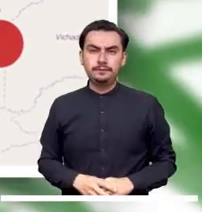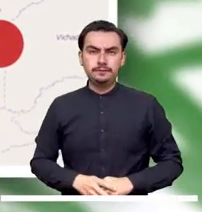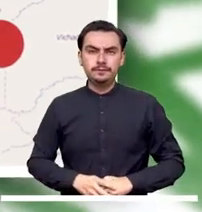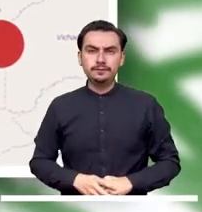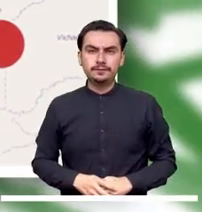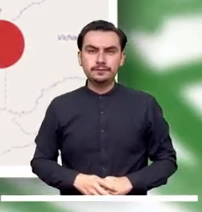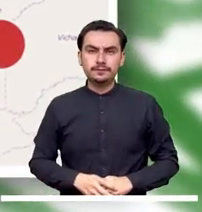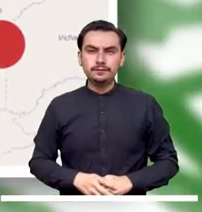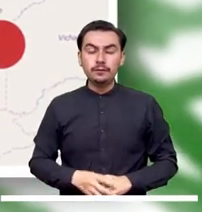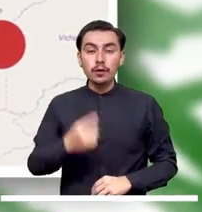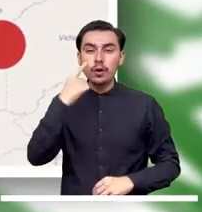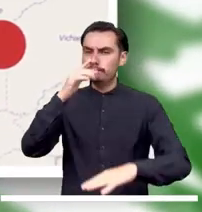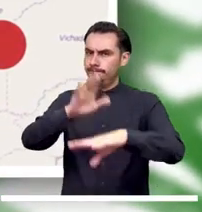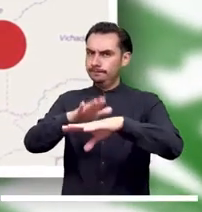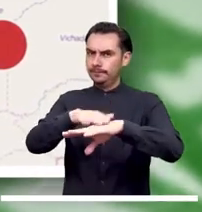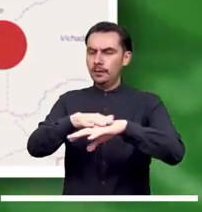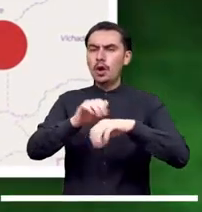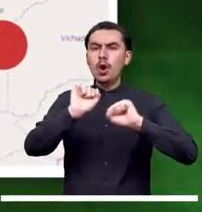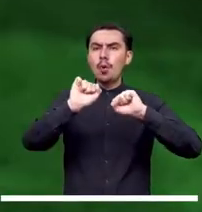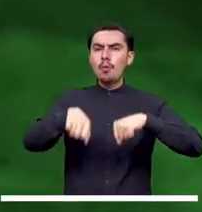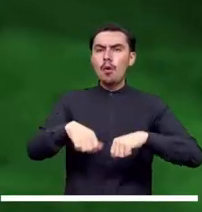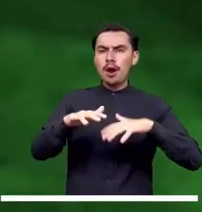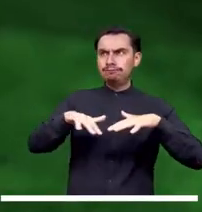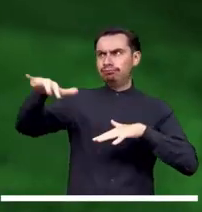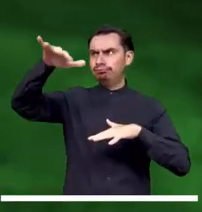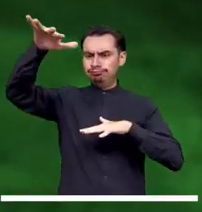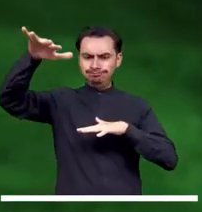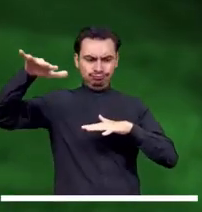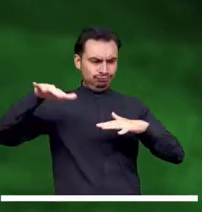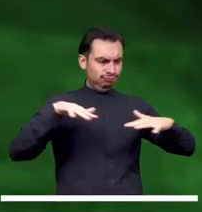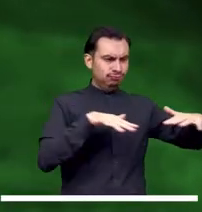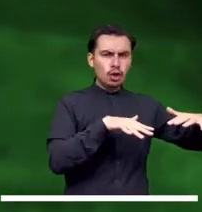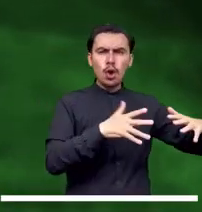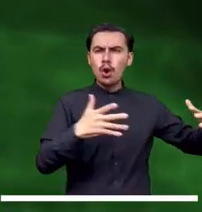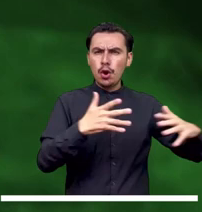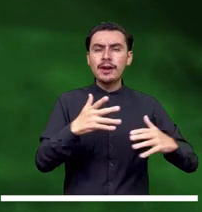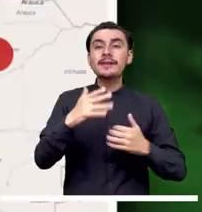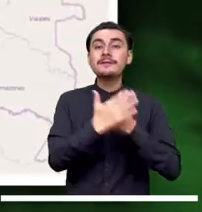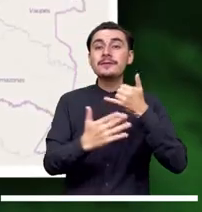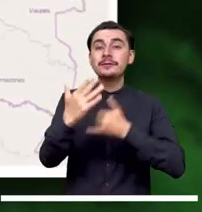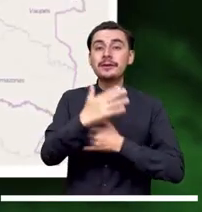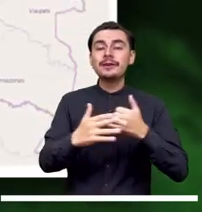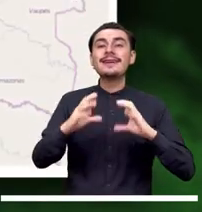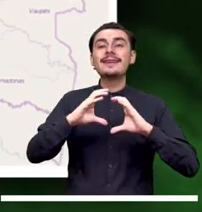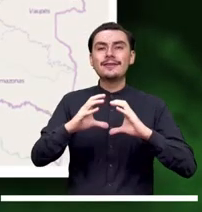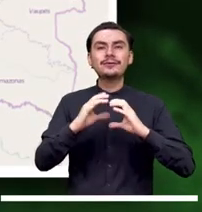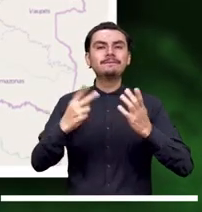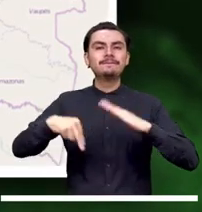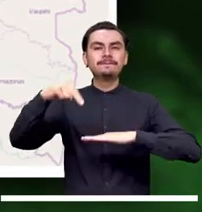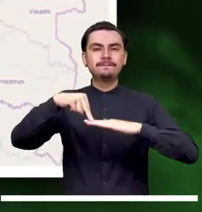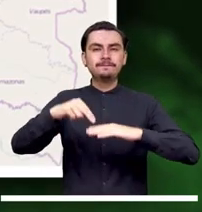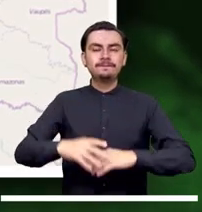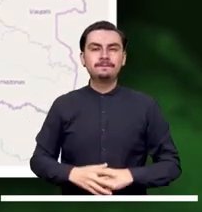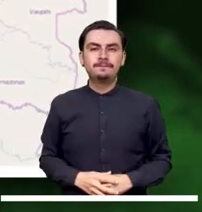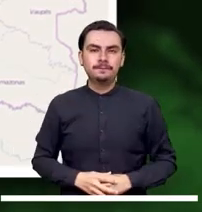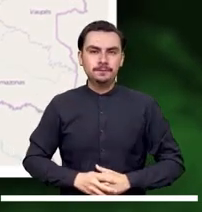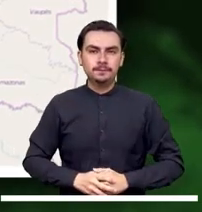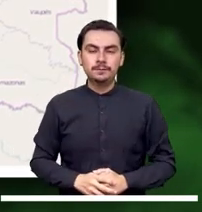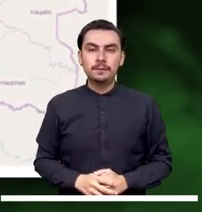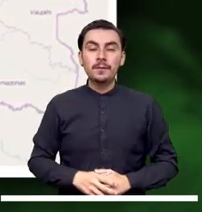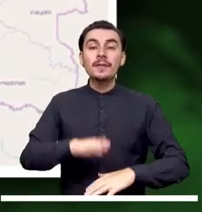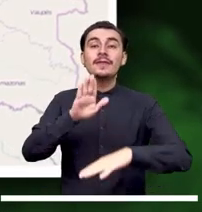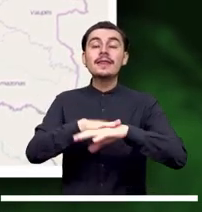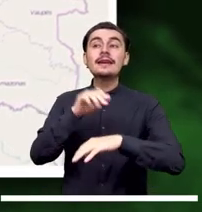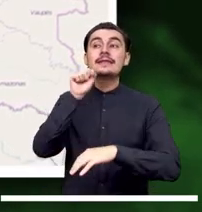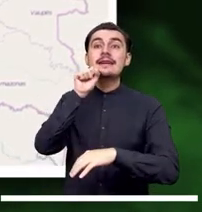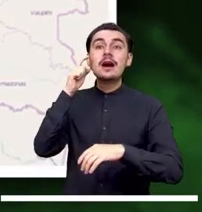Casanare. Máxima alerta por posibles deslizamientos en el Pacífico, los Santanderes, el Eje Cafetero, Antioquia, Casanare,